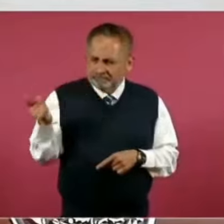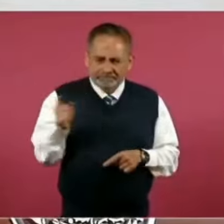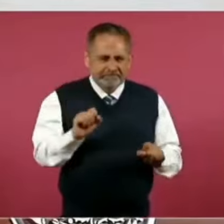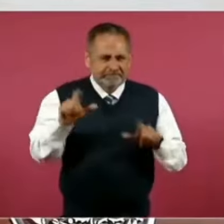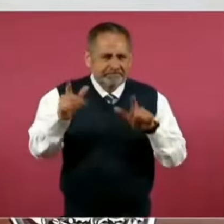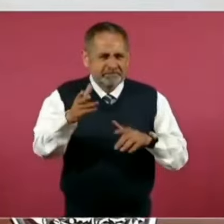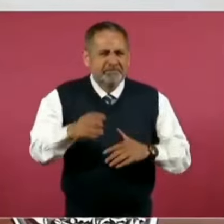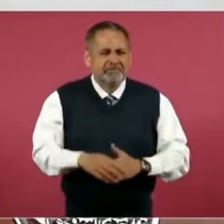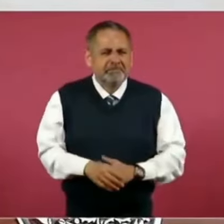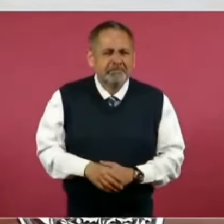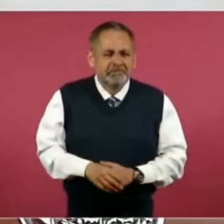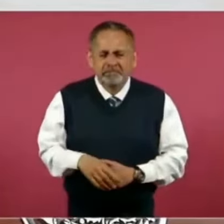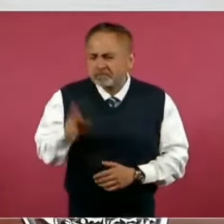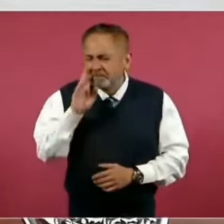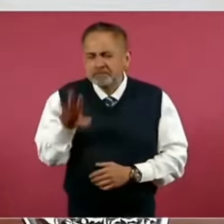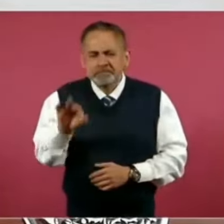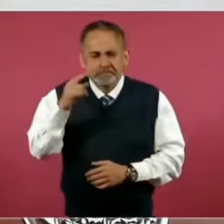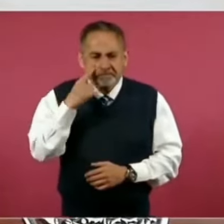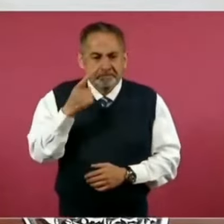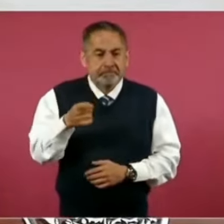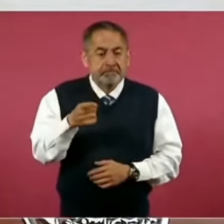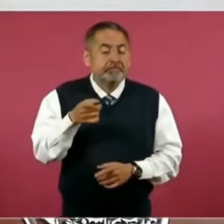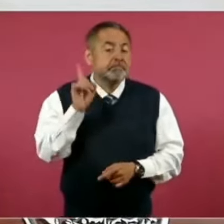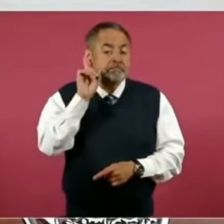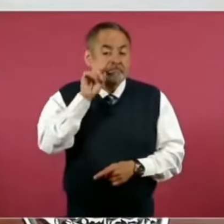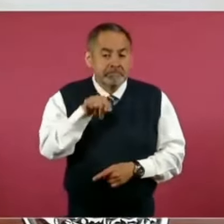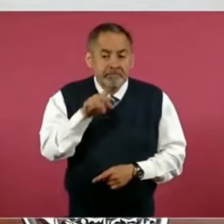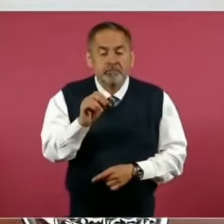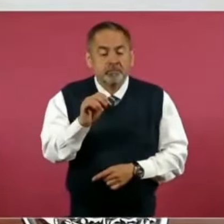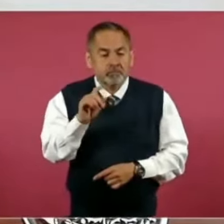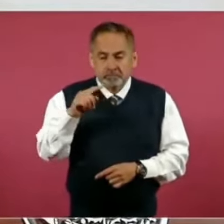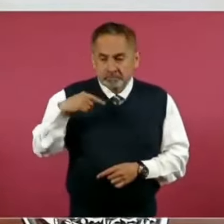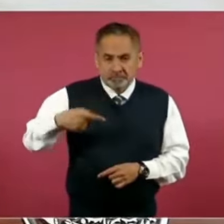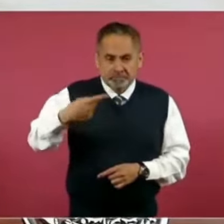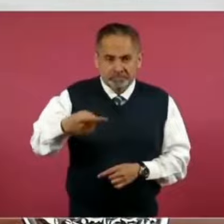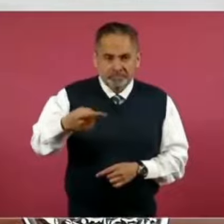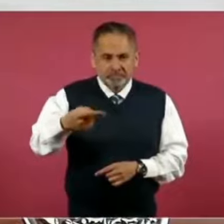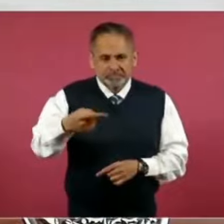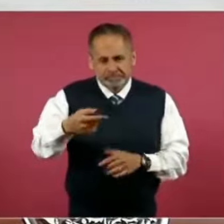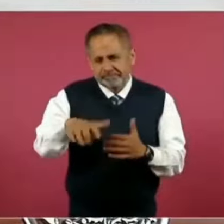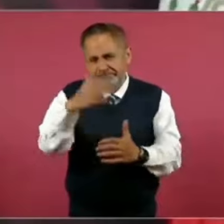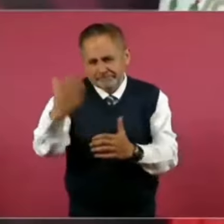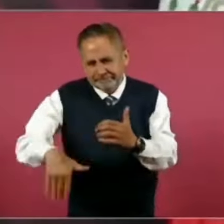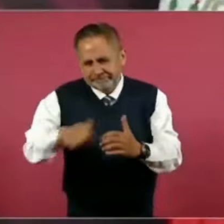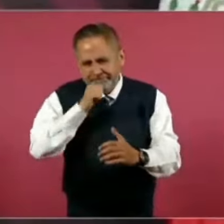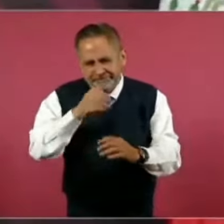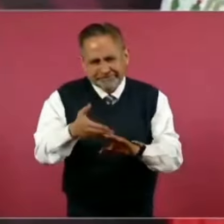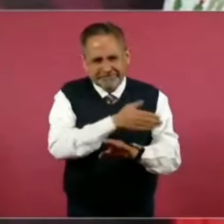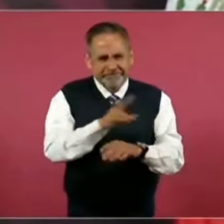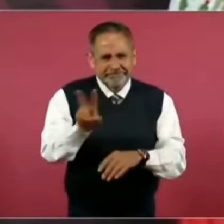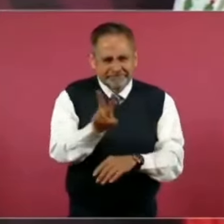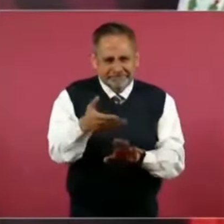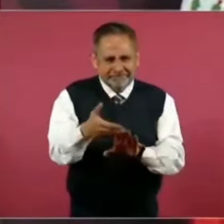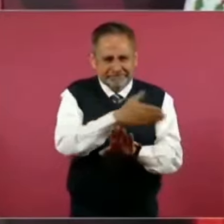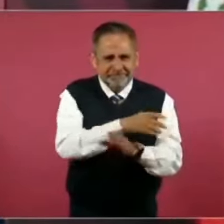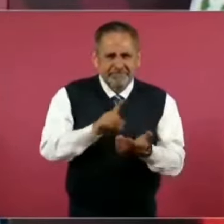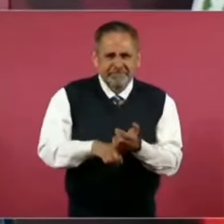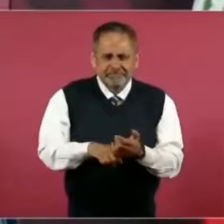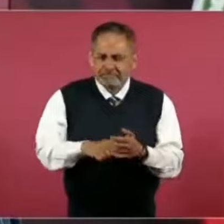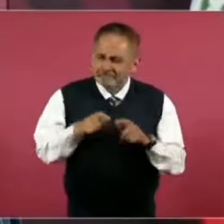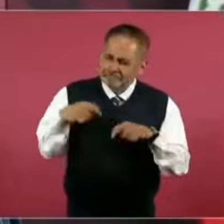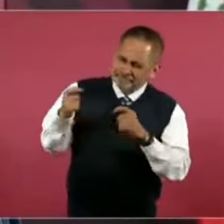A lo mejor lo encontramos. Miren, mañana o pasado, antes de terminar esta semana, le vamos a